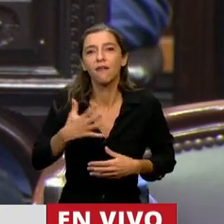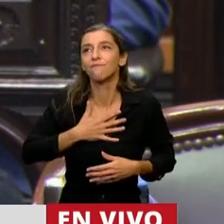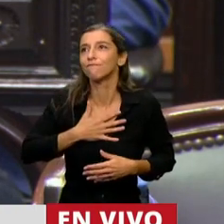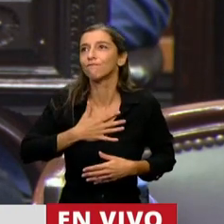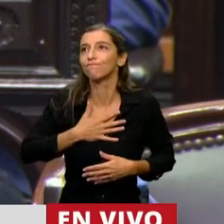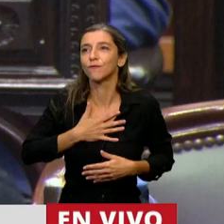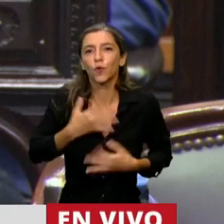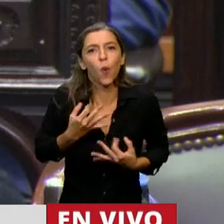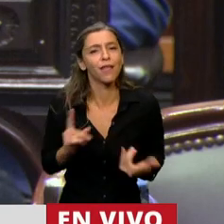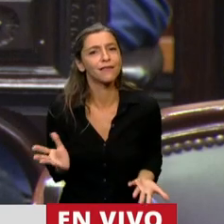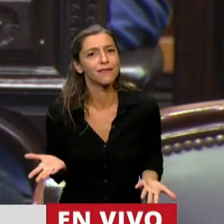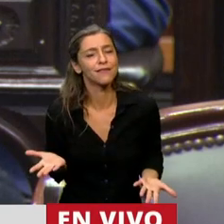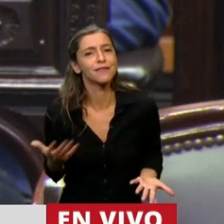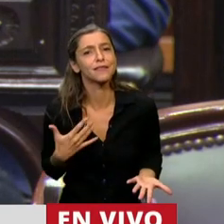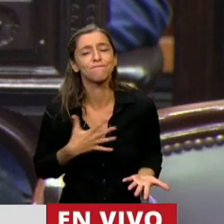cada uno.